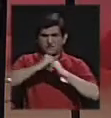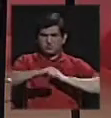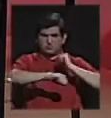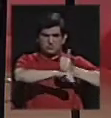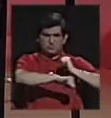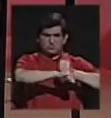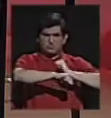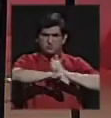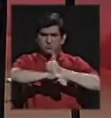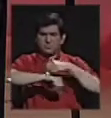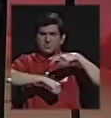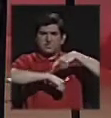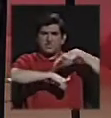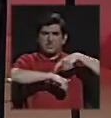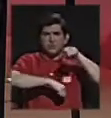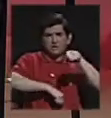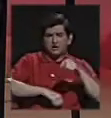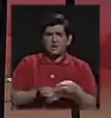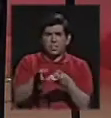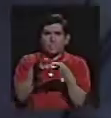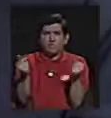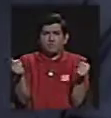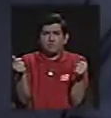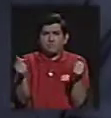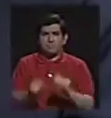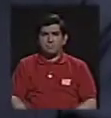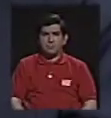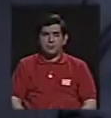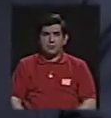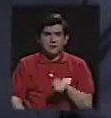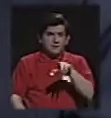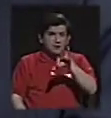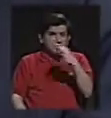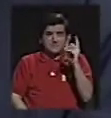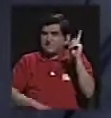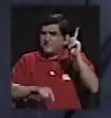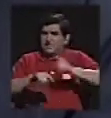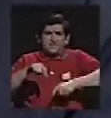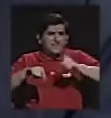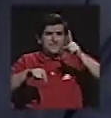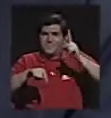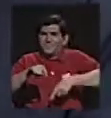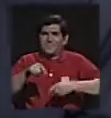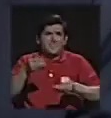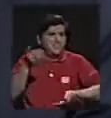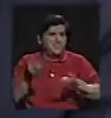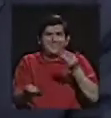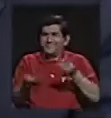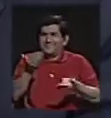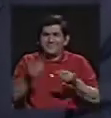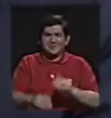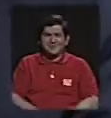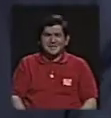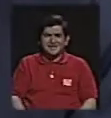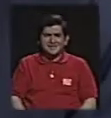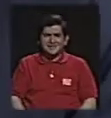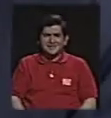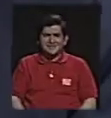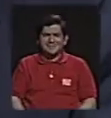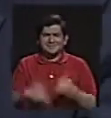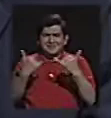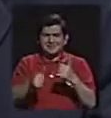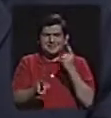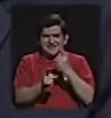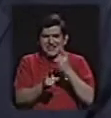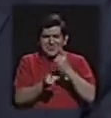montado en esos momentos se desarticulan y no se logra digamos, no se logra aceitar